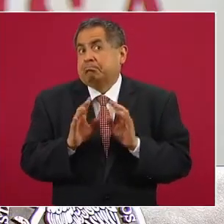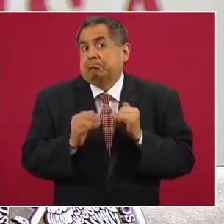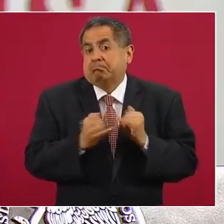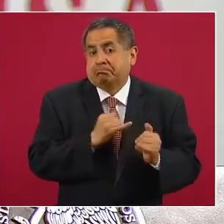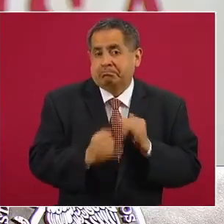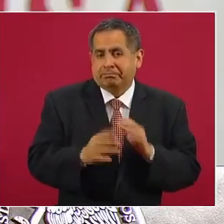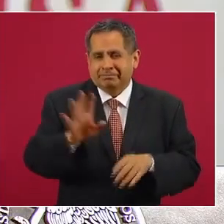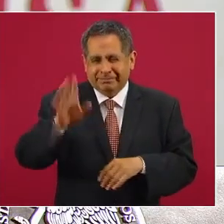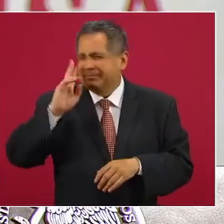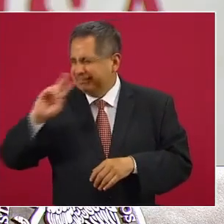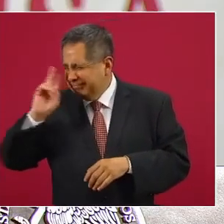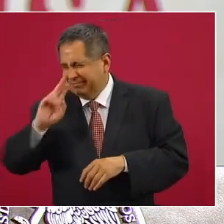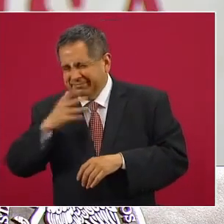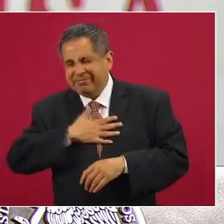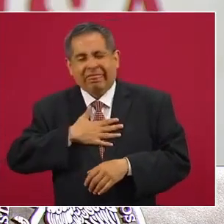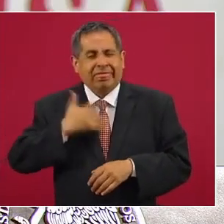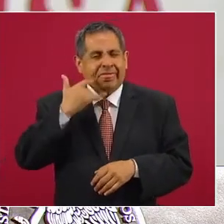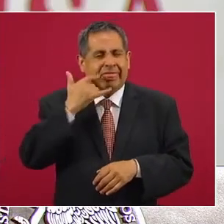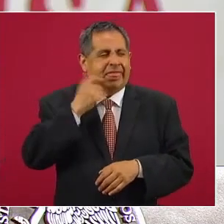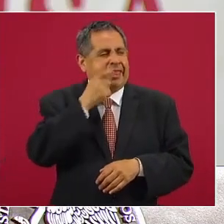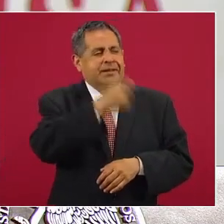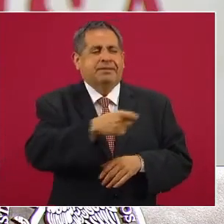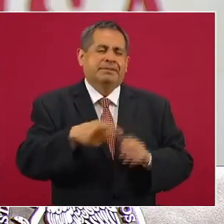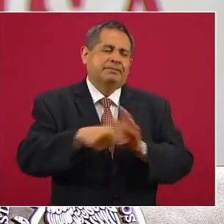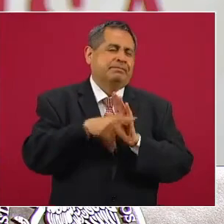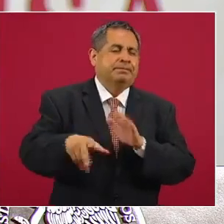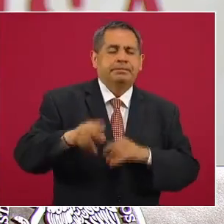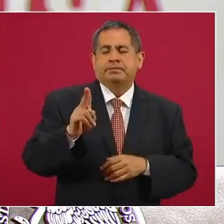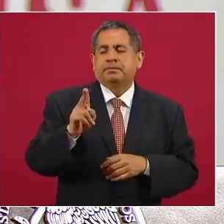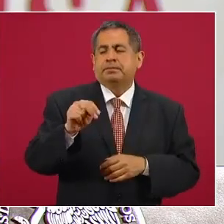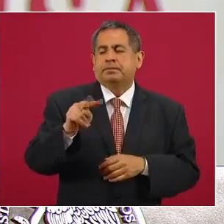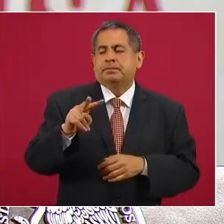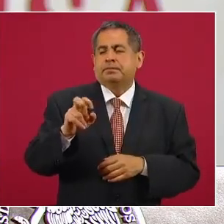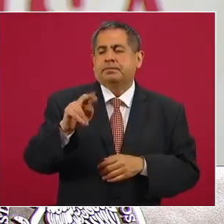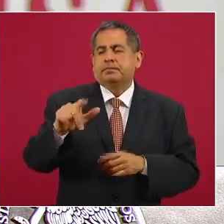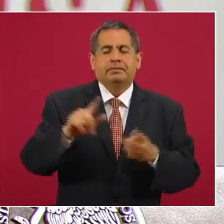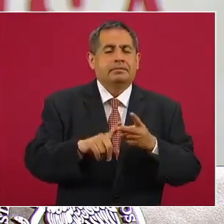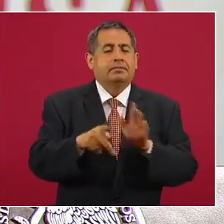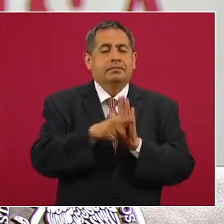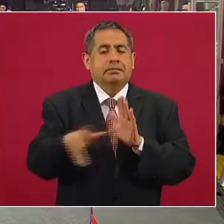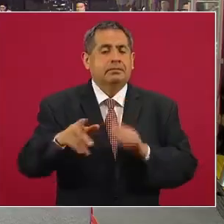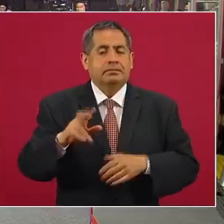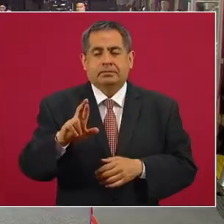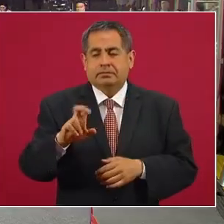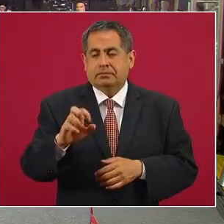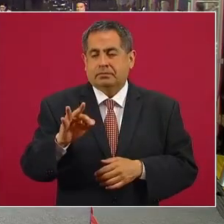A ver, vamos a ver las 8 columnas del Universal y del Reforma.